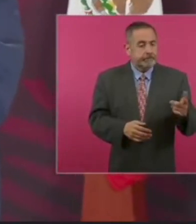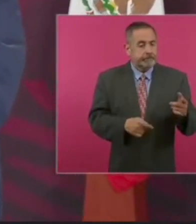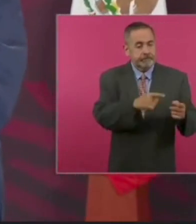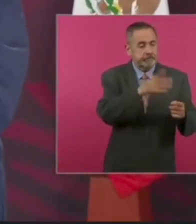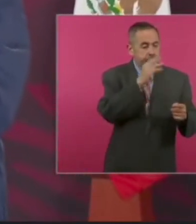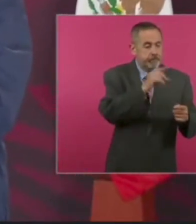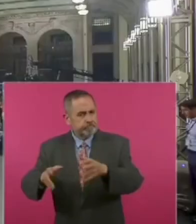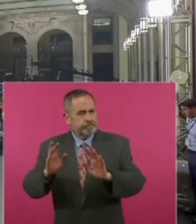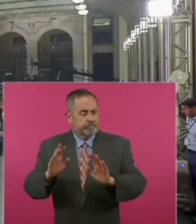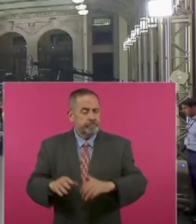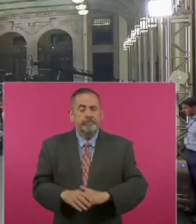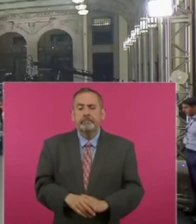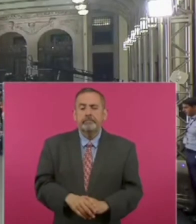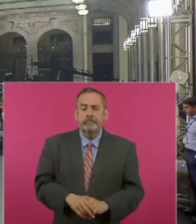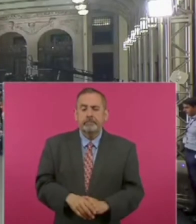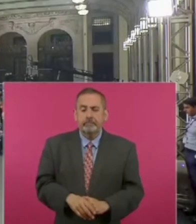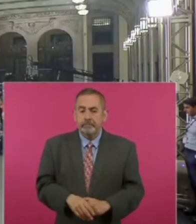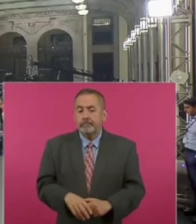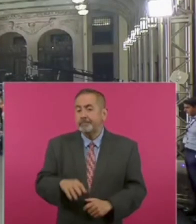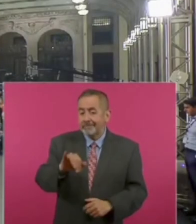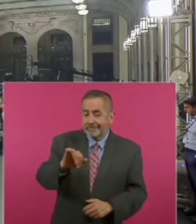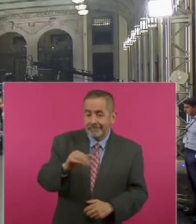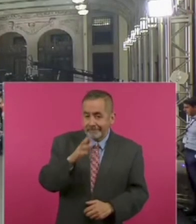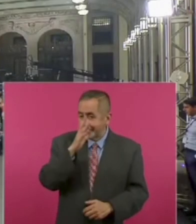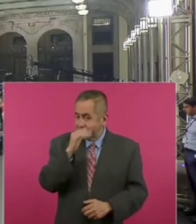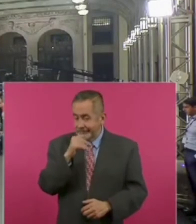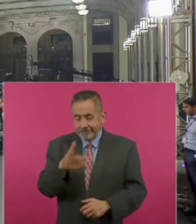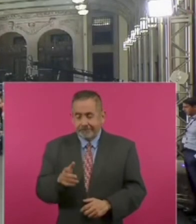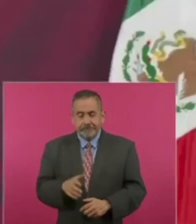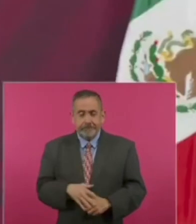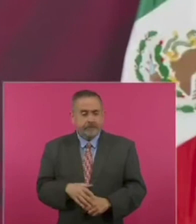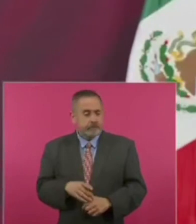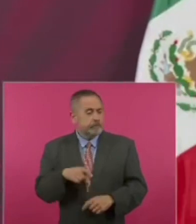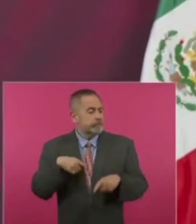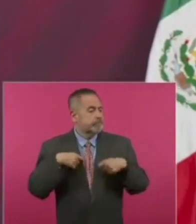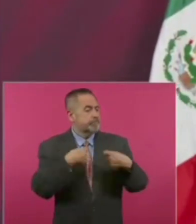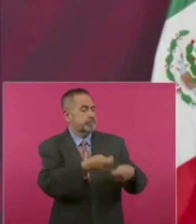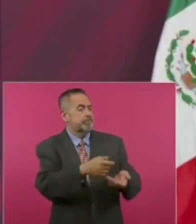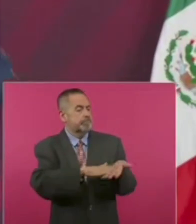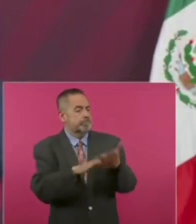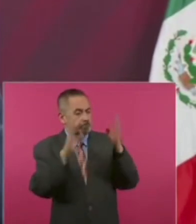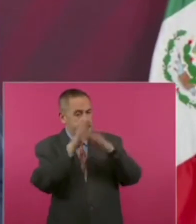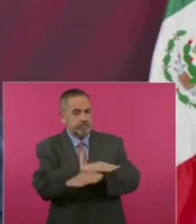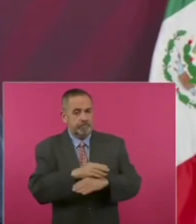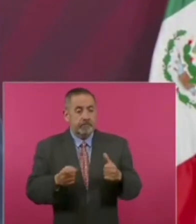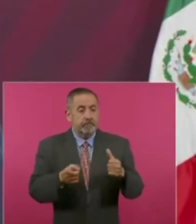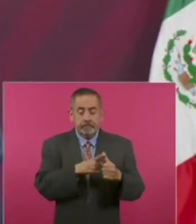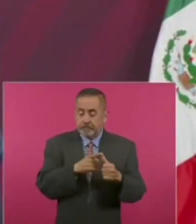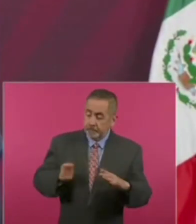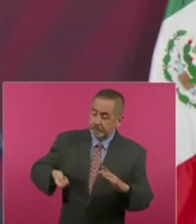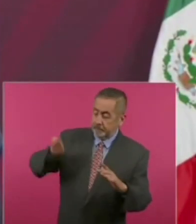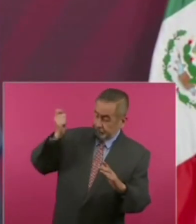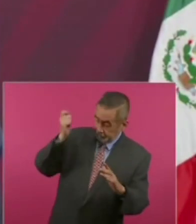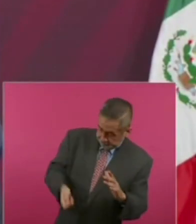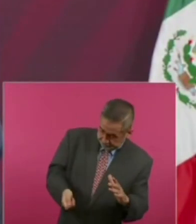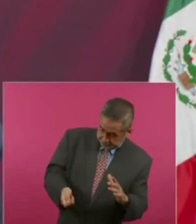proceso en libertad. Sí, pero no se puede aplicar una amnistía si no hay sentencia.